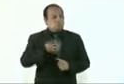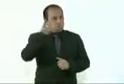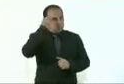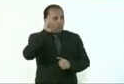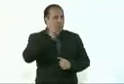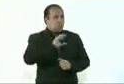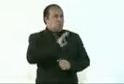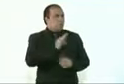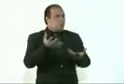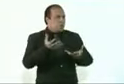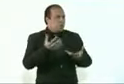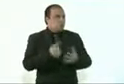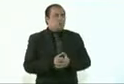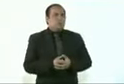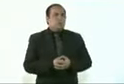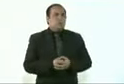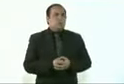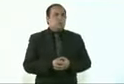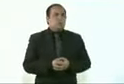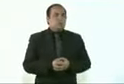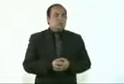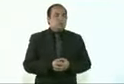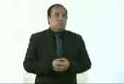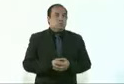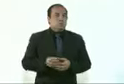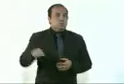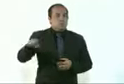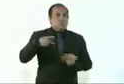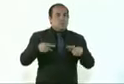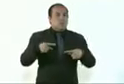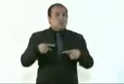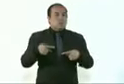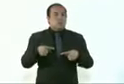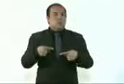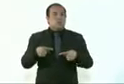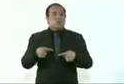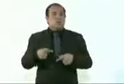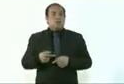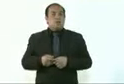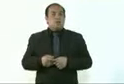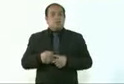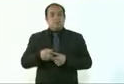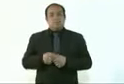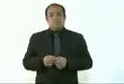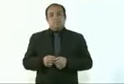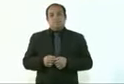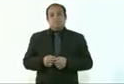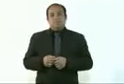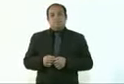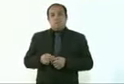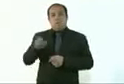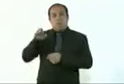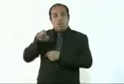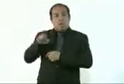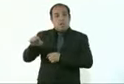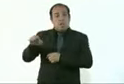pueden hacer ahí con las personas que han sido timadas, que no se les ha dado el resultado? ¿Acudir a